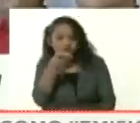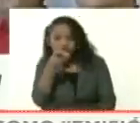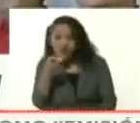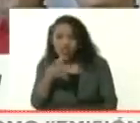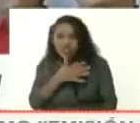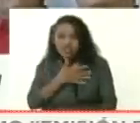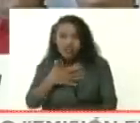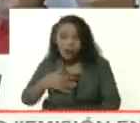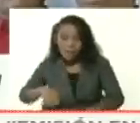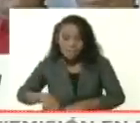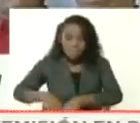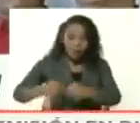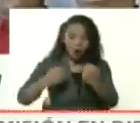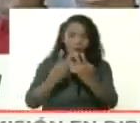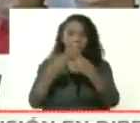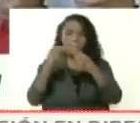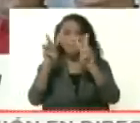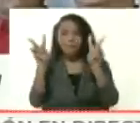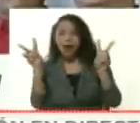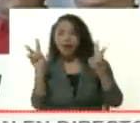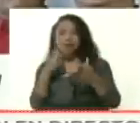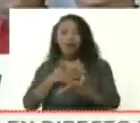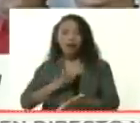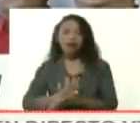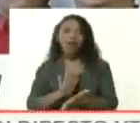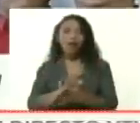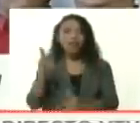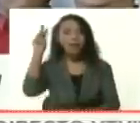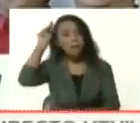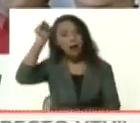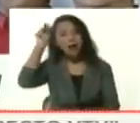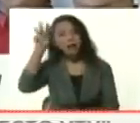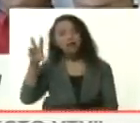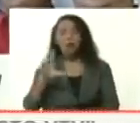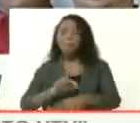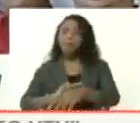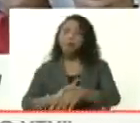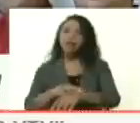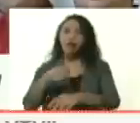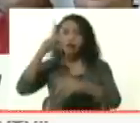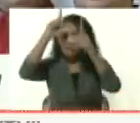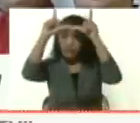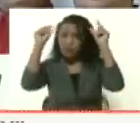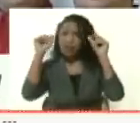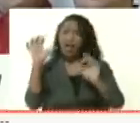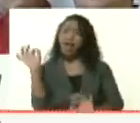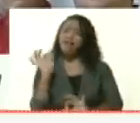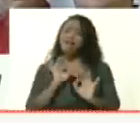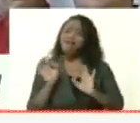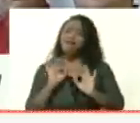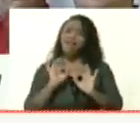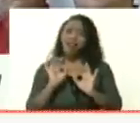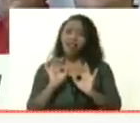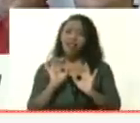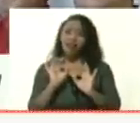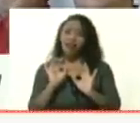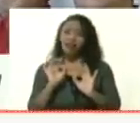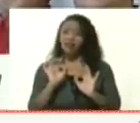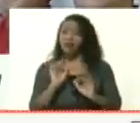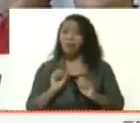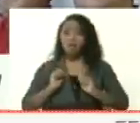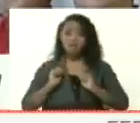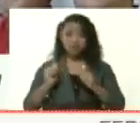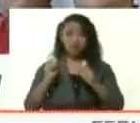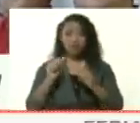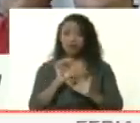perturbar la paz y la tranquilidad de maestros, de médicos, de enfermeras, sin éxito. Nuestra gente va a salir a